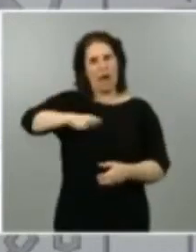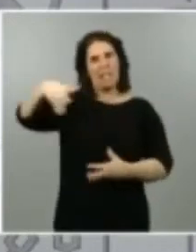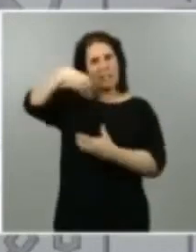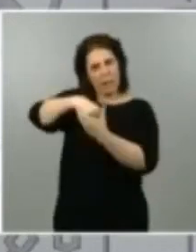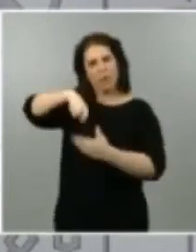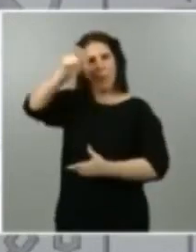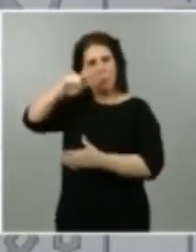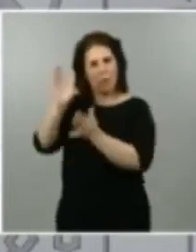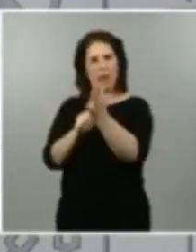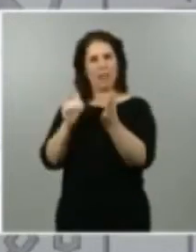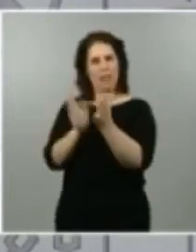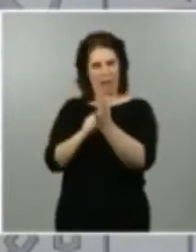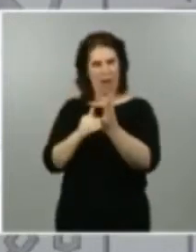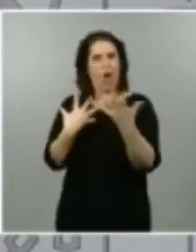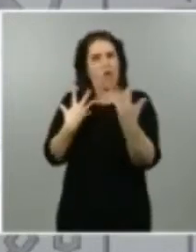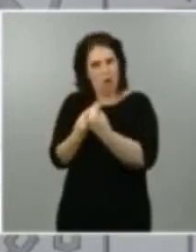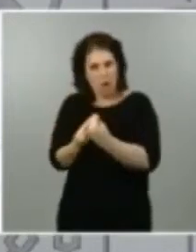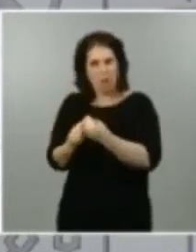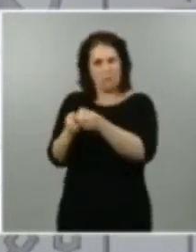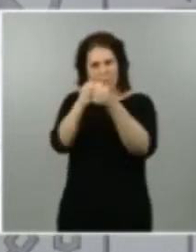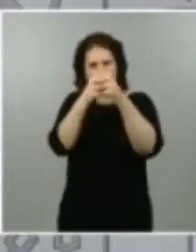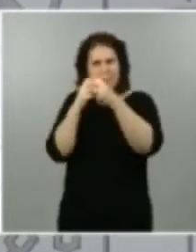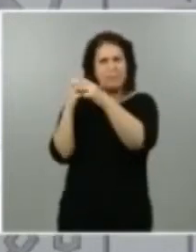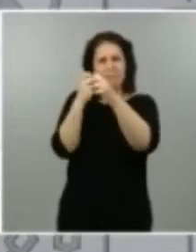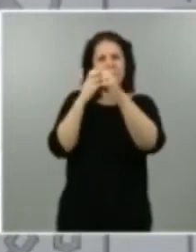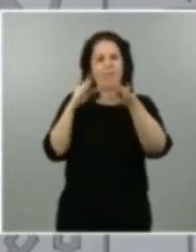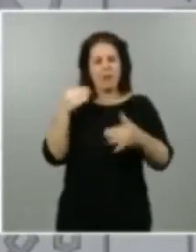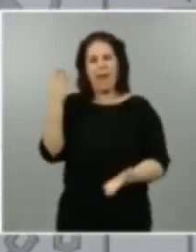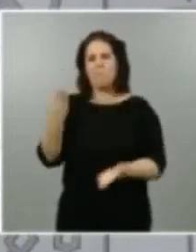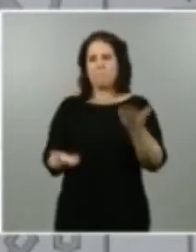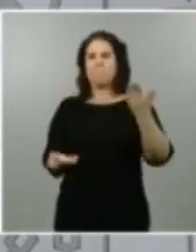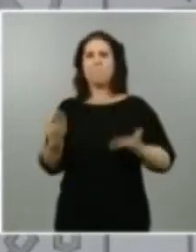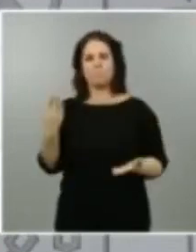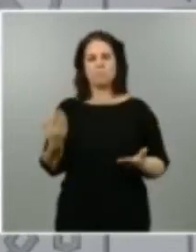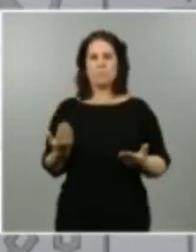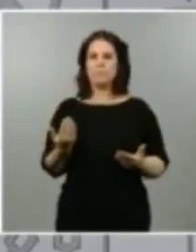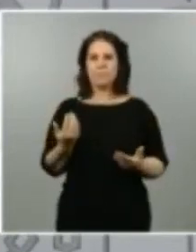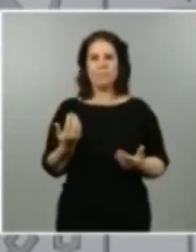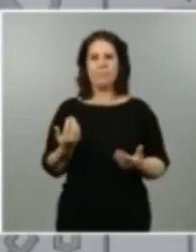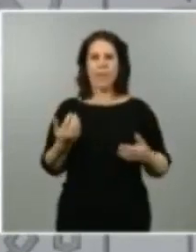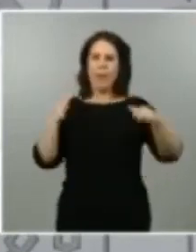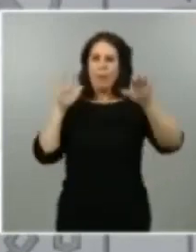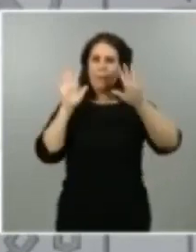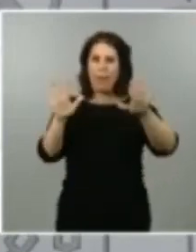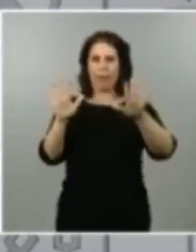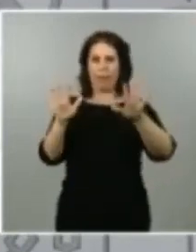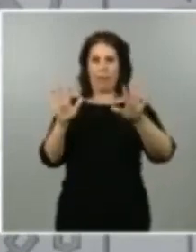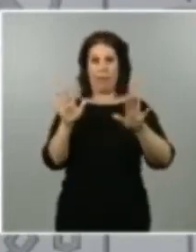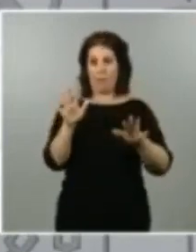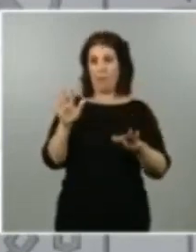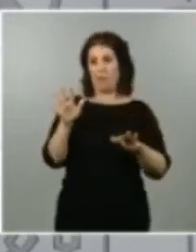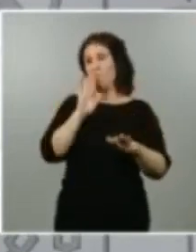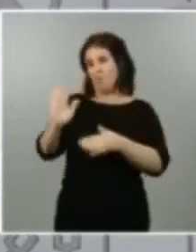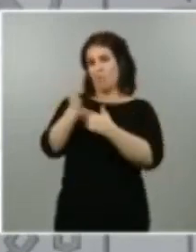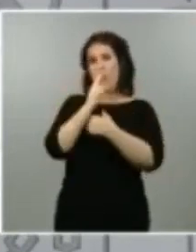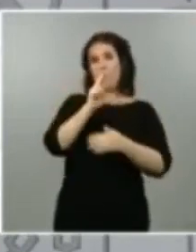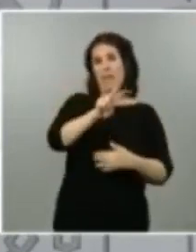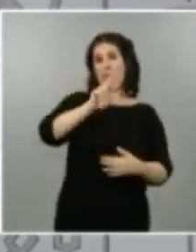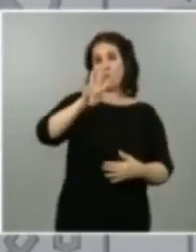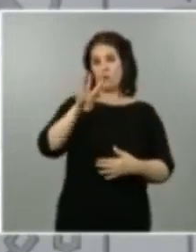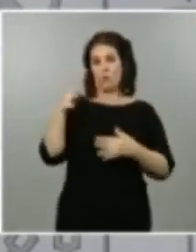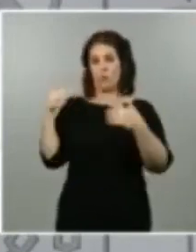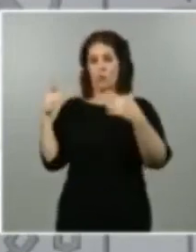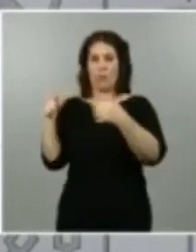se valoró que hay diez departamentos de los 24 departamentos de salud que cumplen